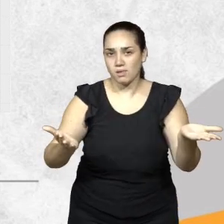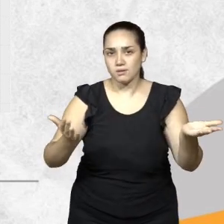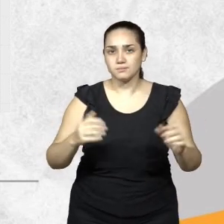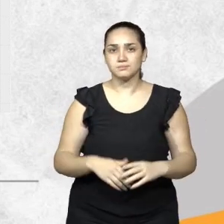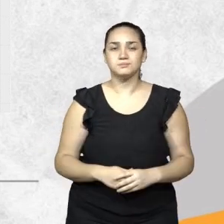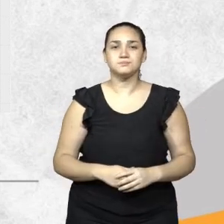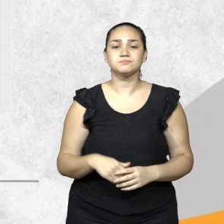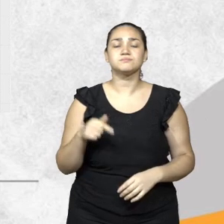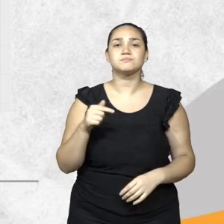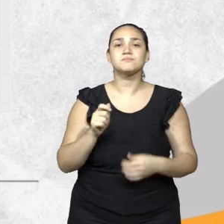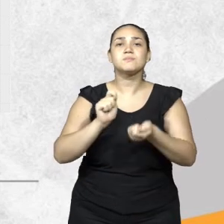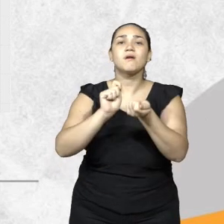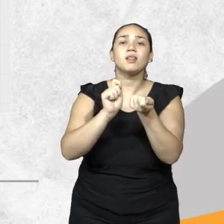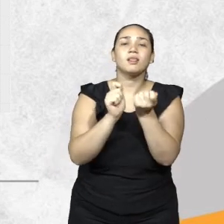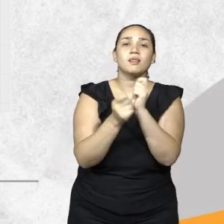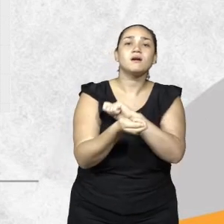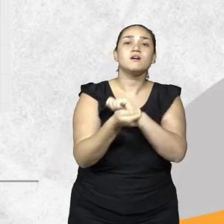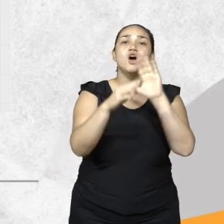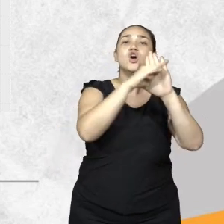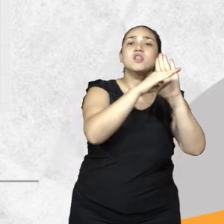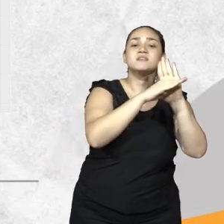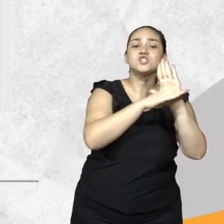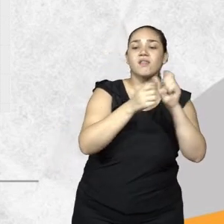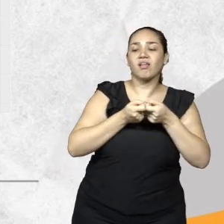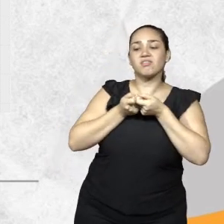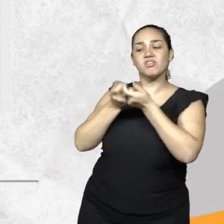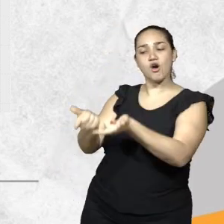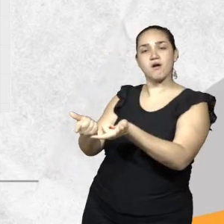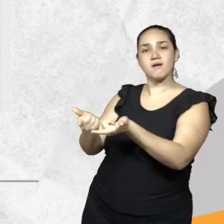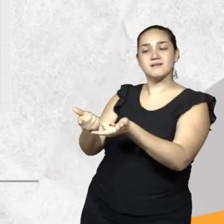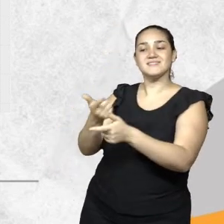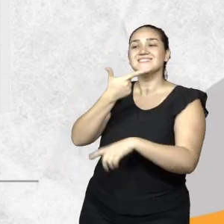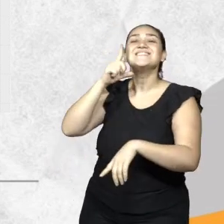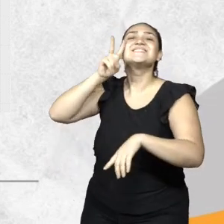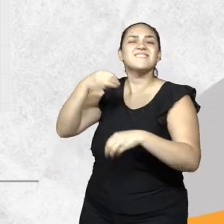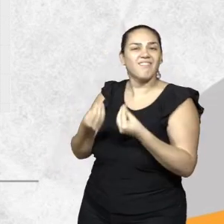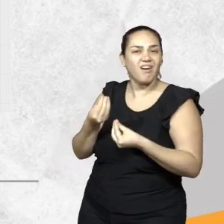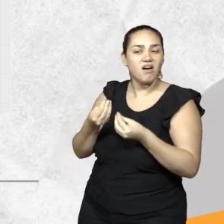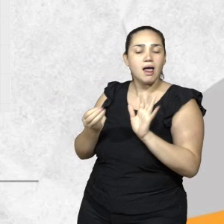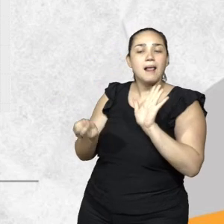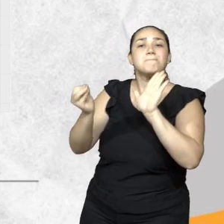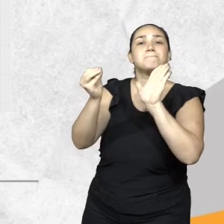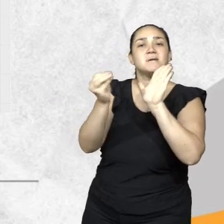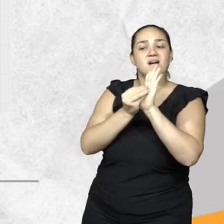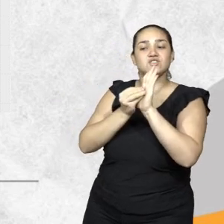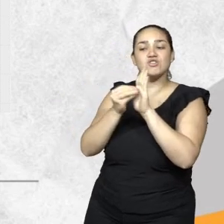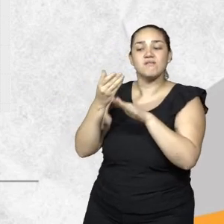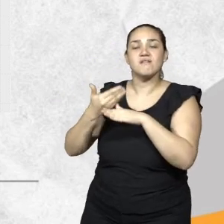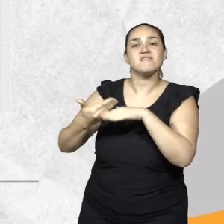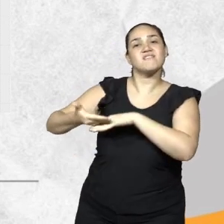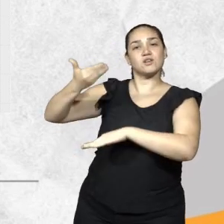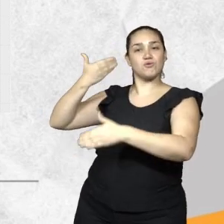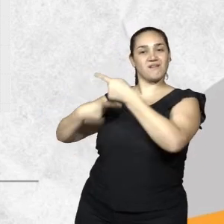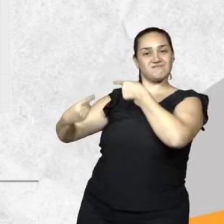modificación al variar las condiciones bajo las cuales se concedieron, sin que ello signifique una aplicación retroactiva de la nueva